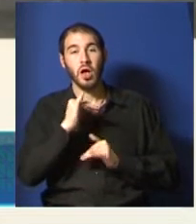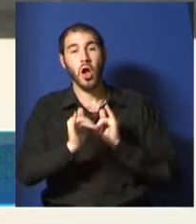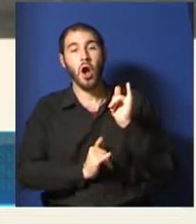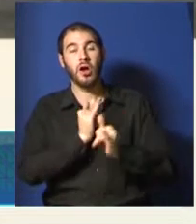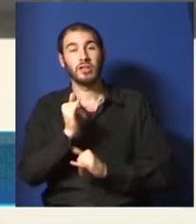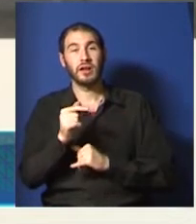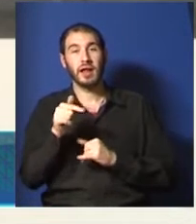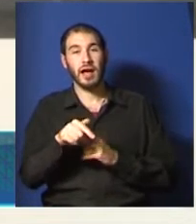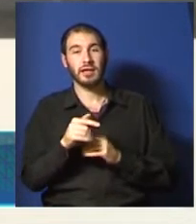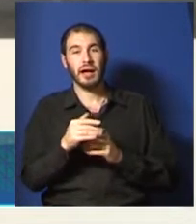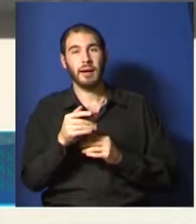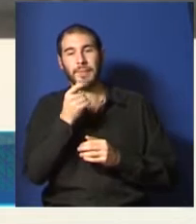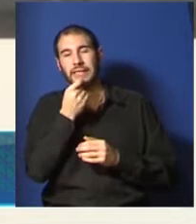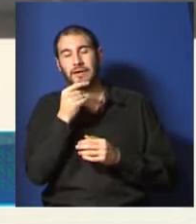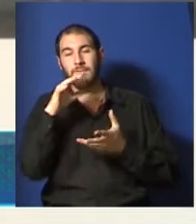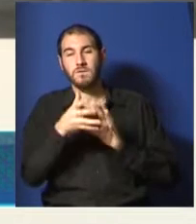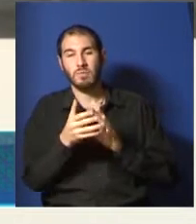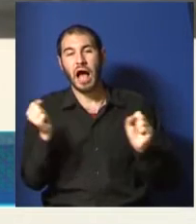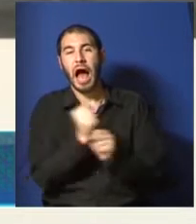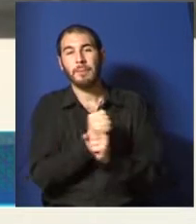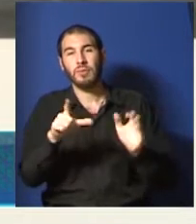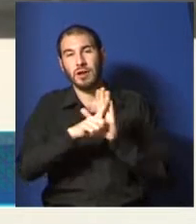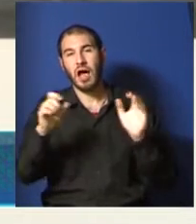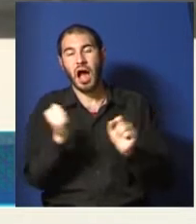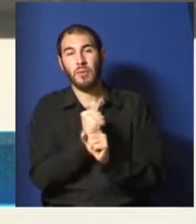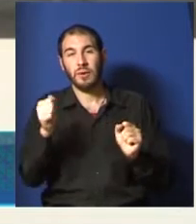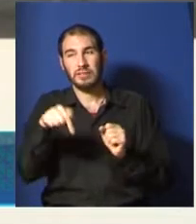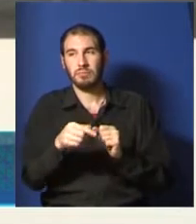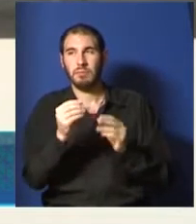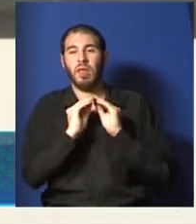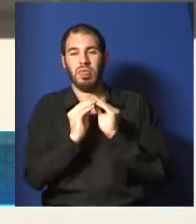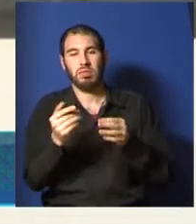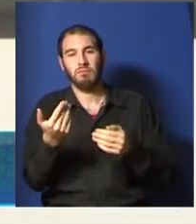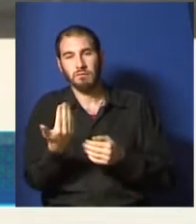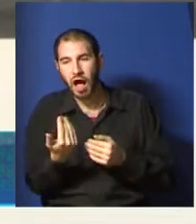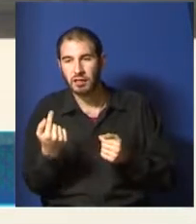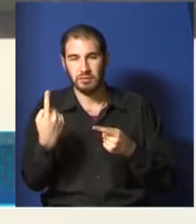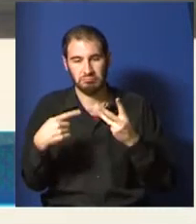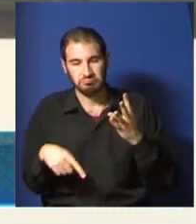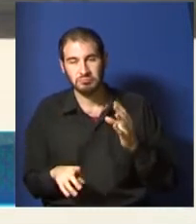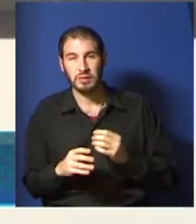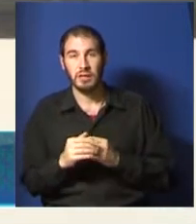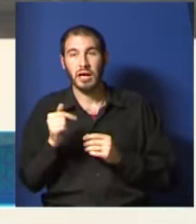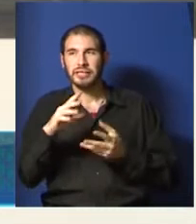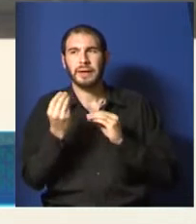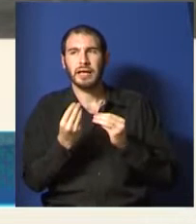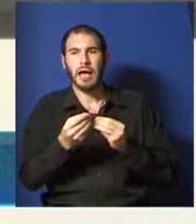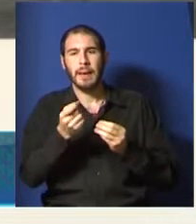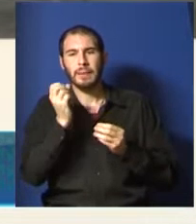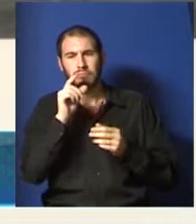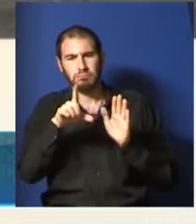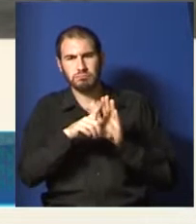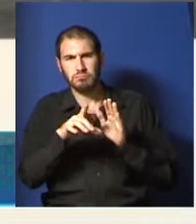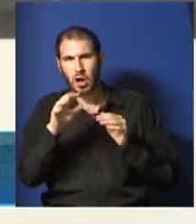como bandera para aprobar este código sin la suficiente discusión y todo lo demás, que era para mejorar la seguridad, y